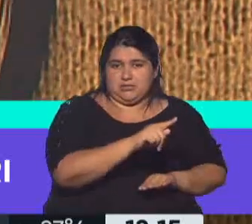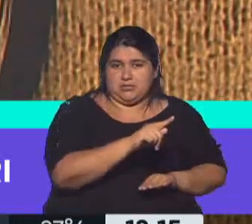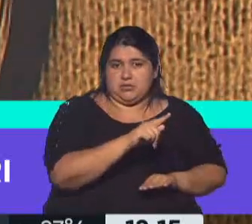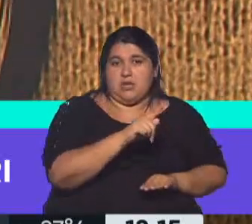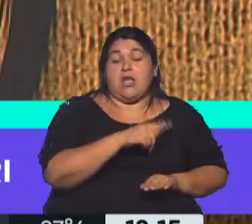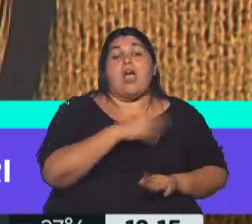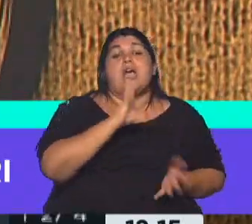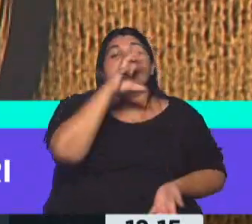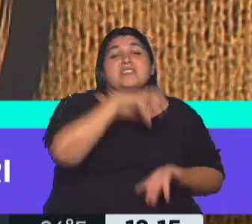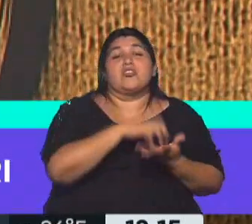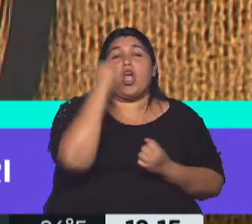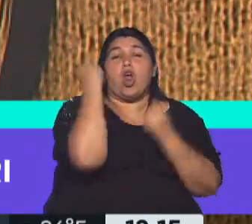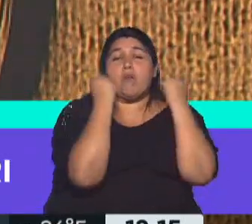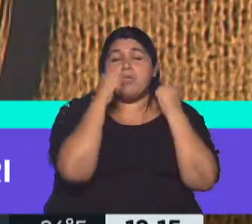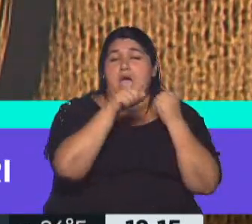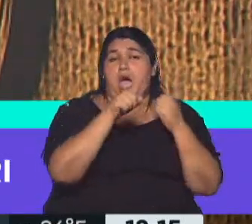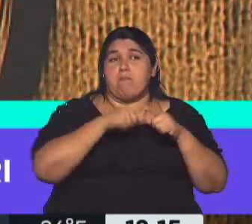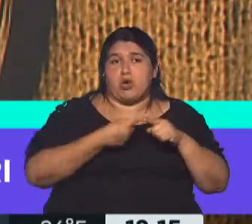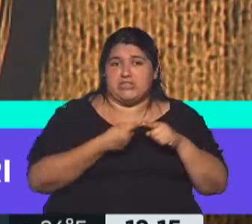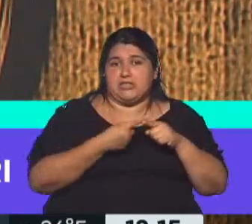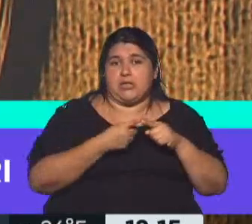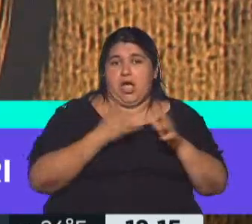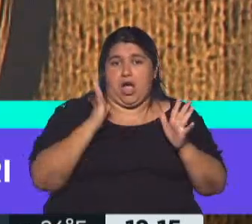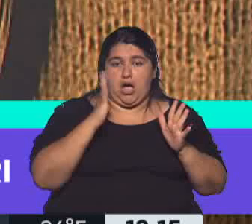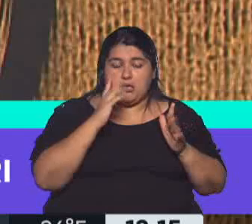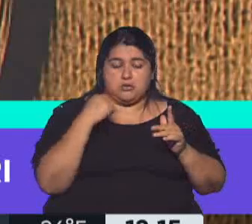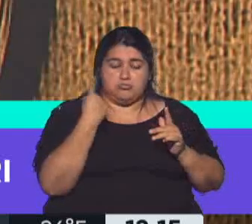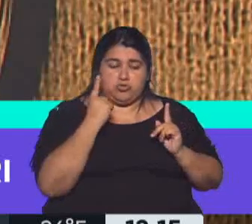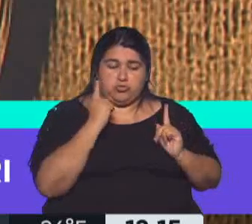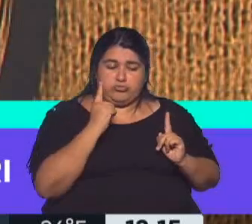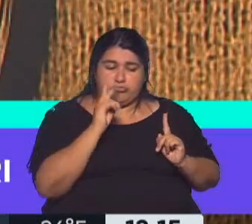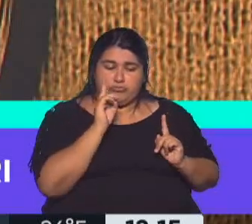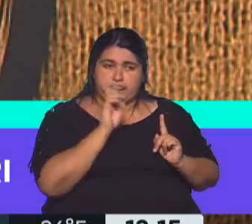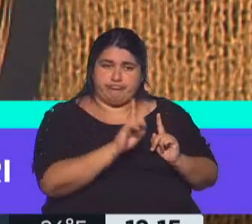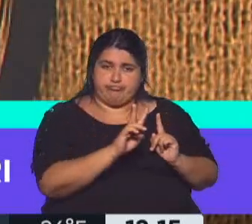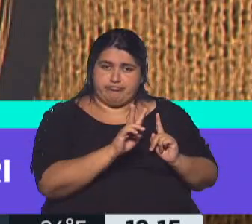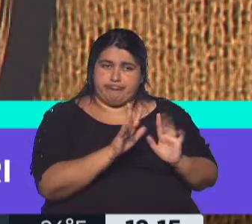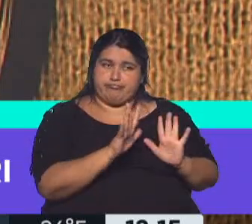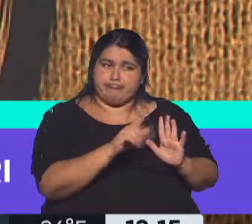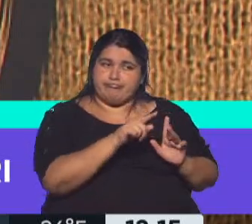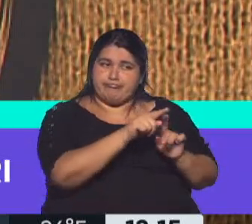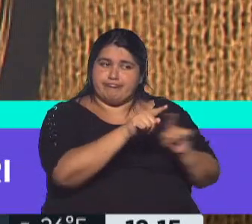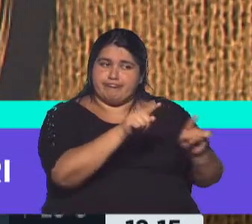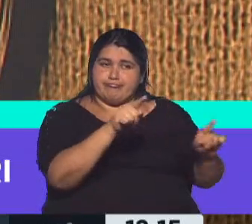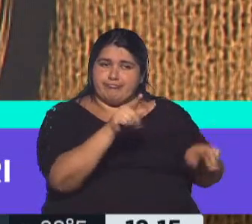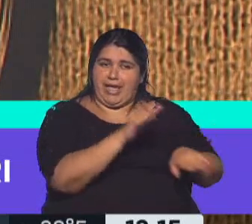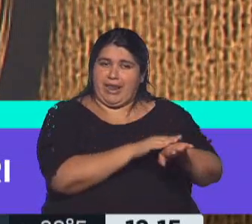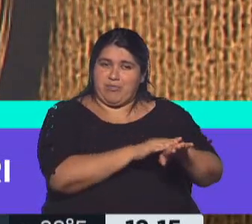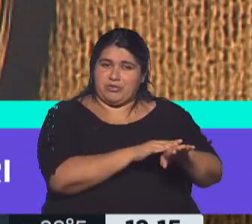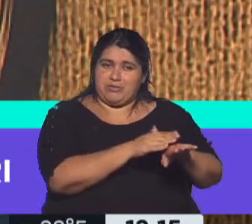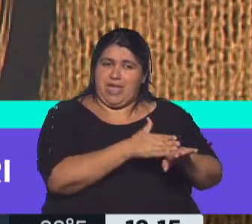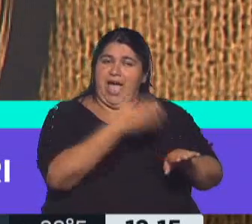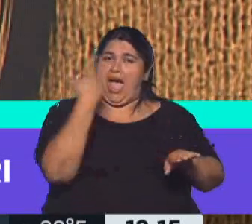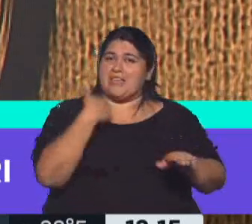Centro de Economía Política, centro que integro. De hecho, sostenemos que hay corresponsabilidad entre el Fondo